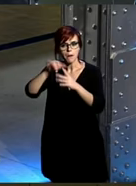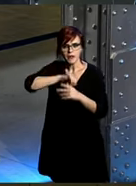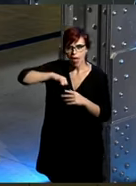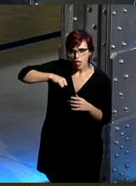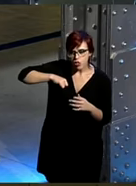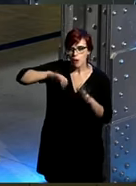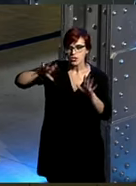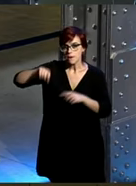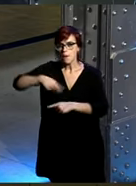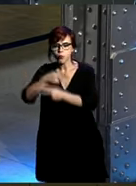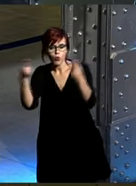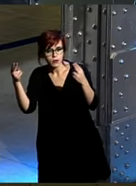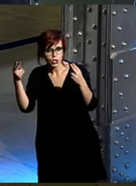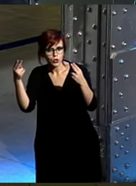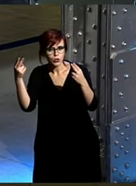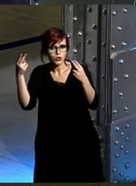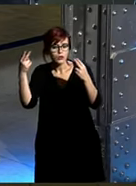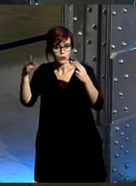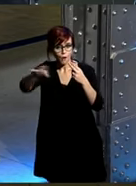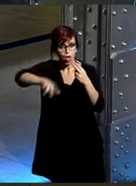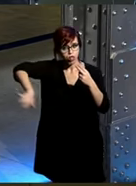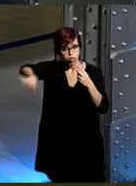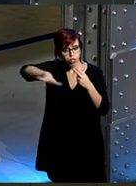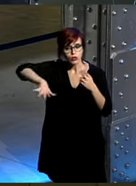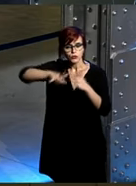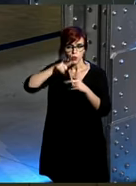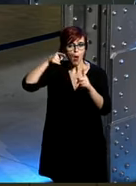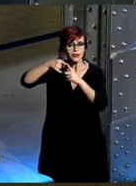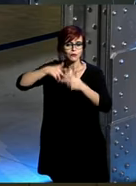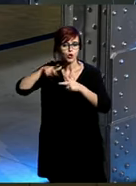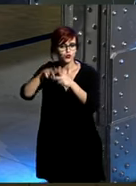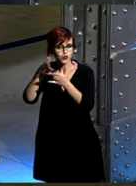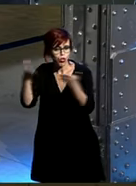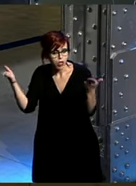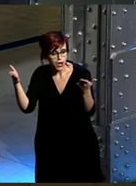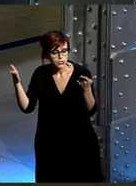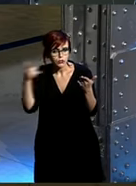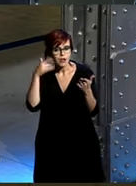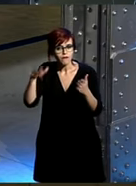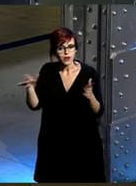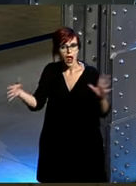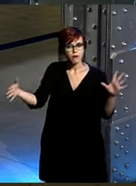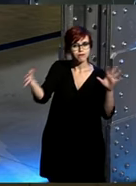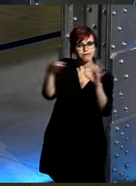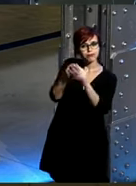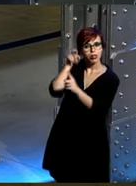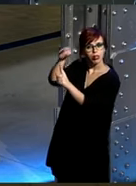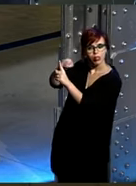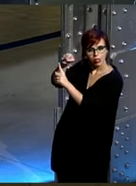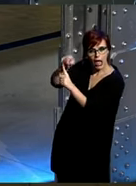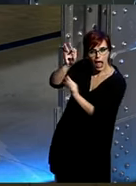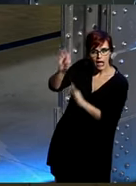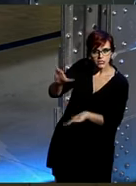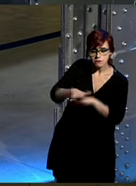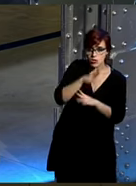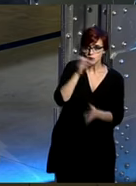pero también es algo que es público en su propio territorio, que tiene una vocación social, y por lo tanto es algo que está muy presente, ¿no? Pero para nosotros es